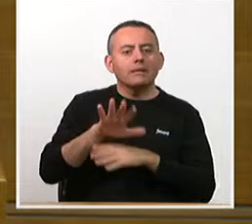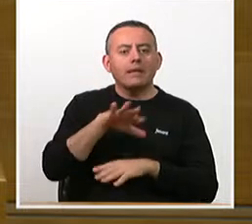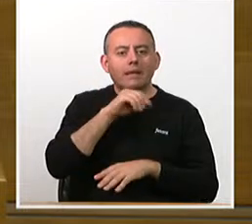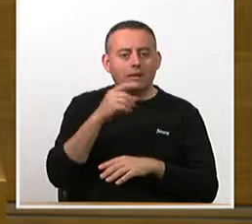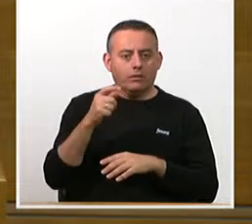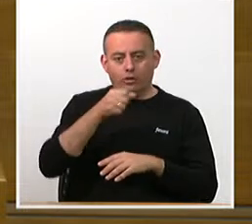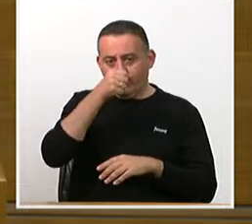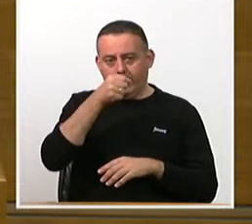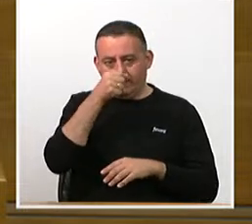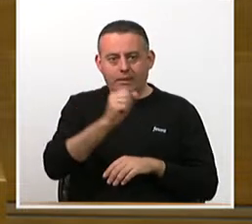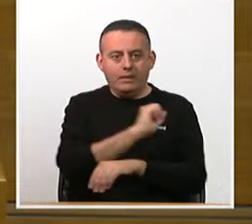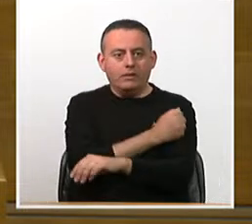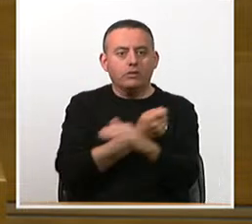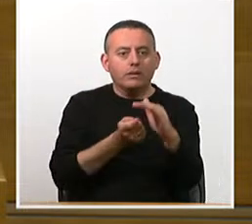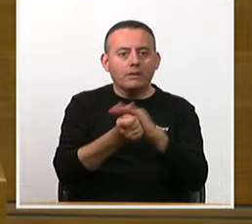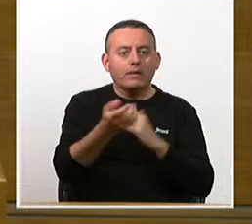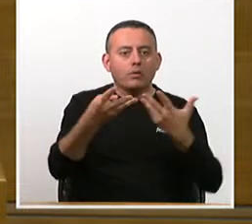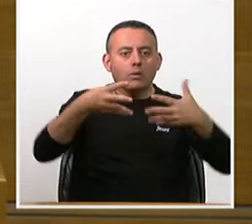entrada